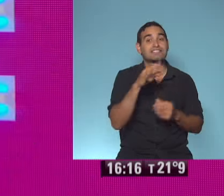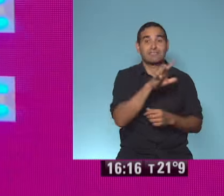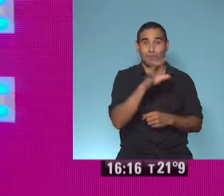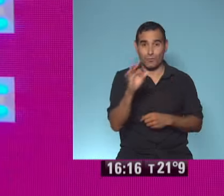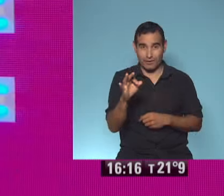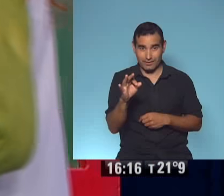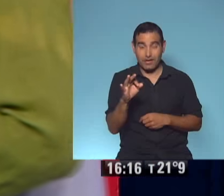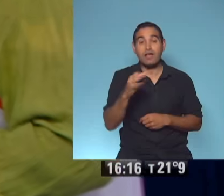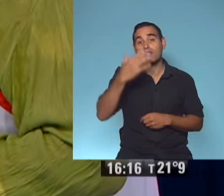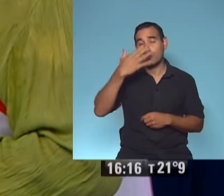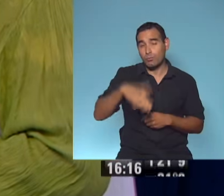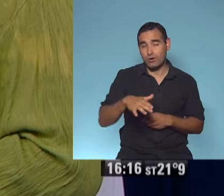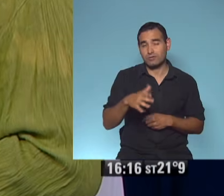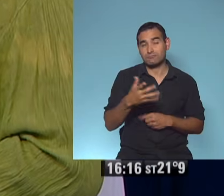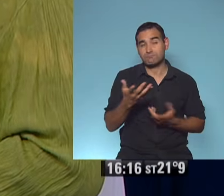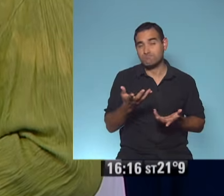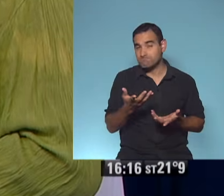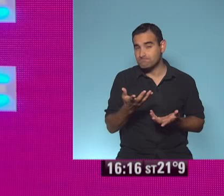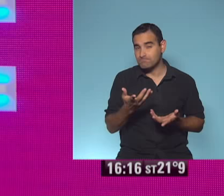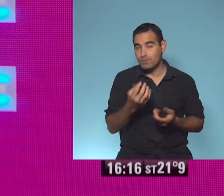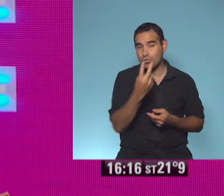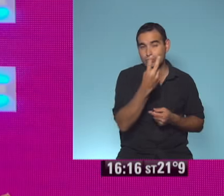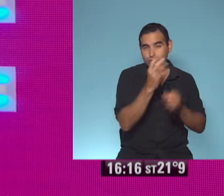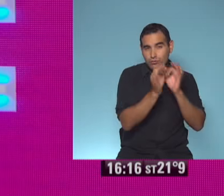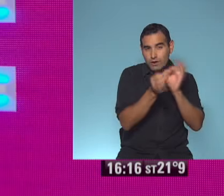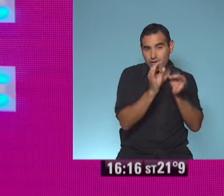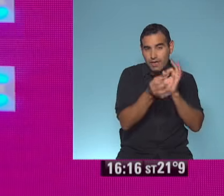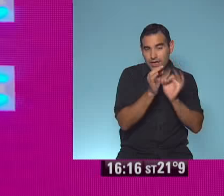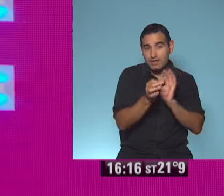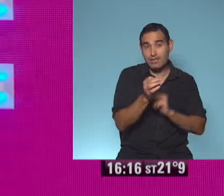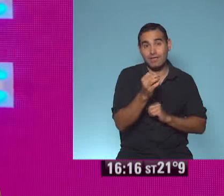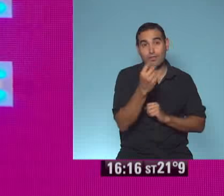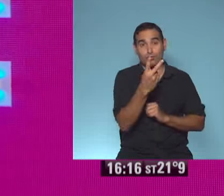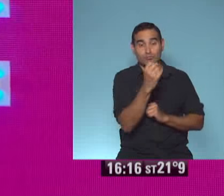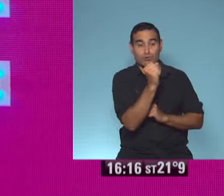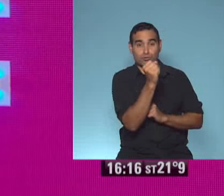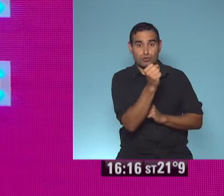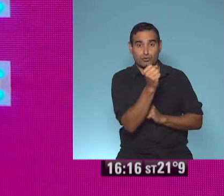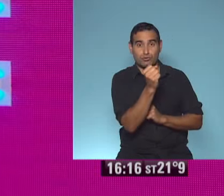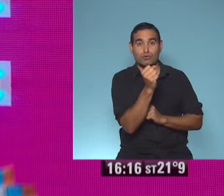50. Después puedo usar 2 monedas de 2 pesos.